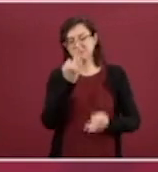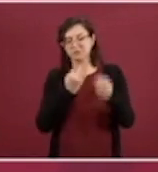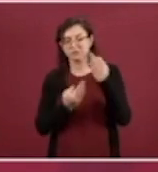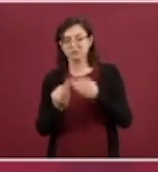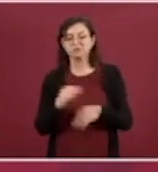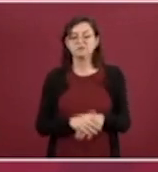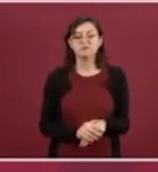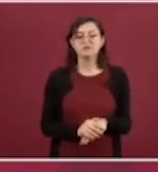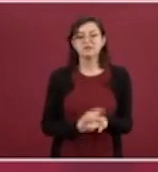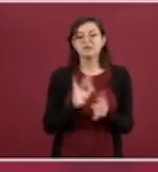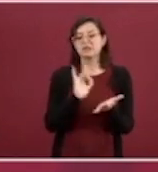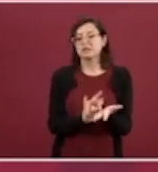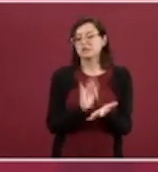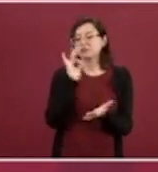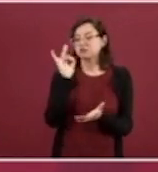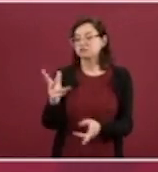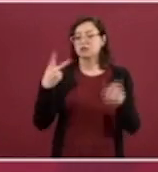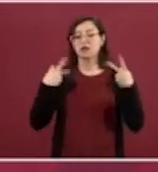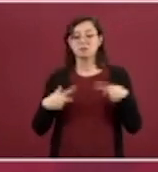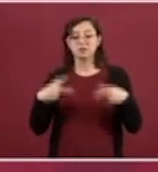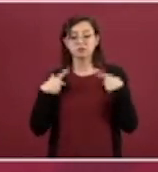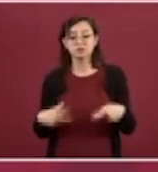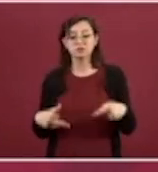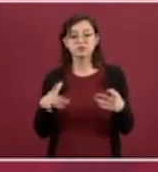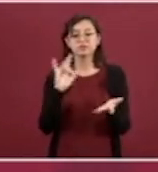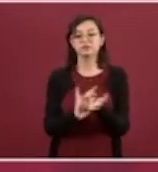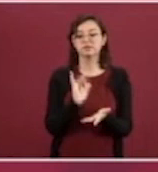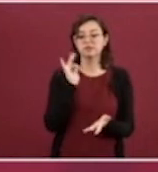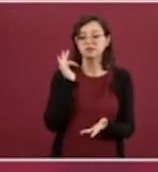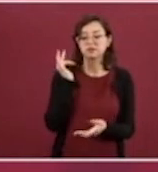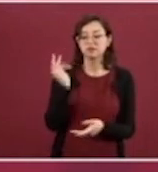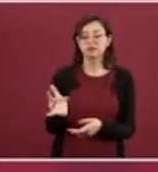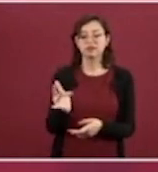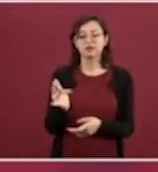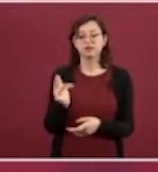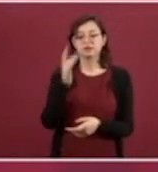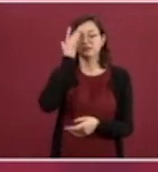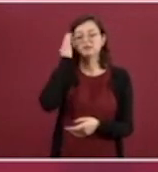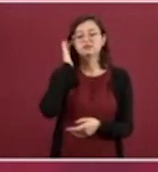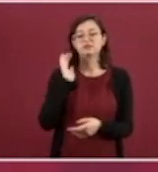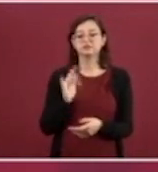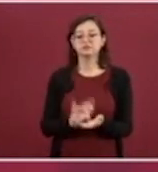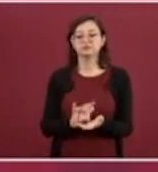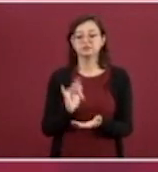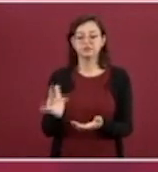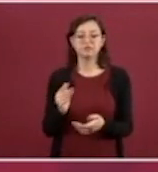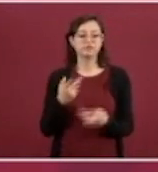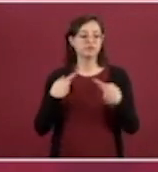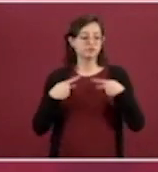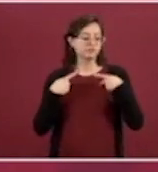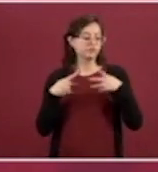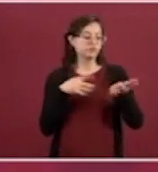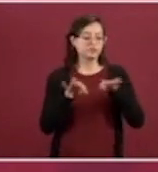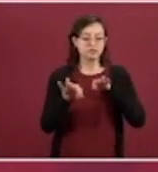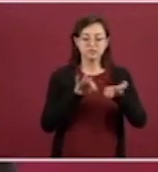Mi agradecimiento a la gente, mi agradecimiento a los